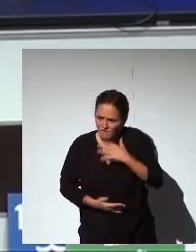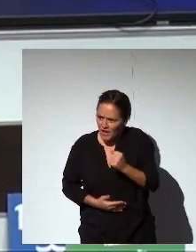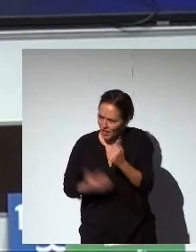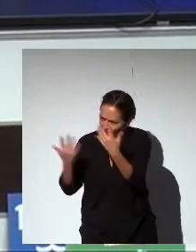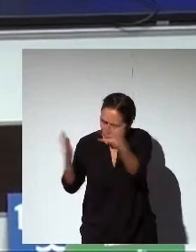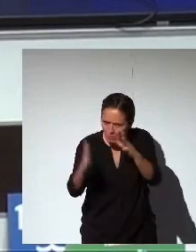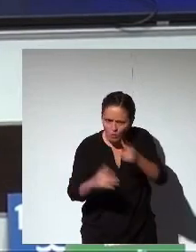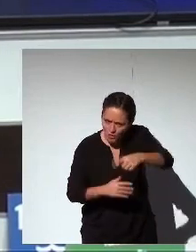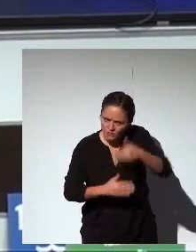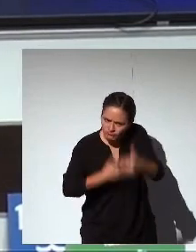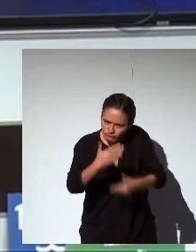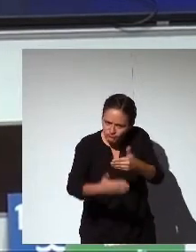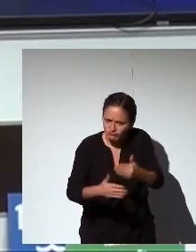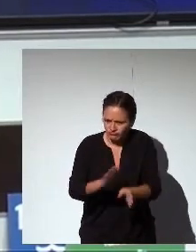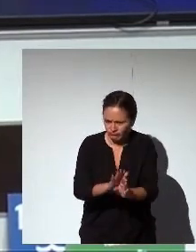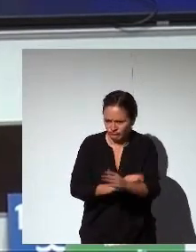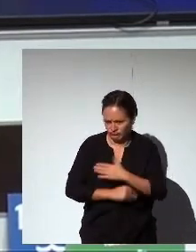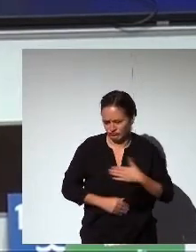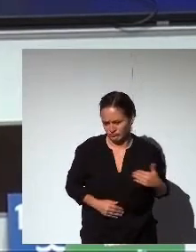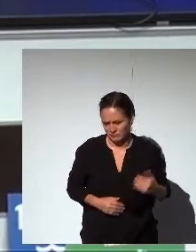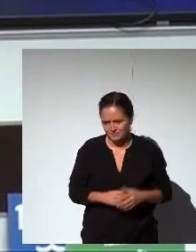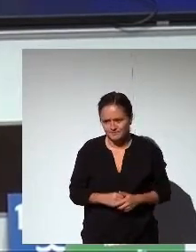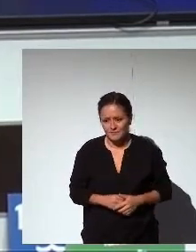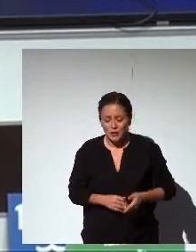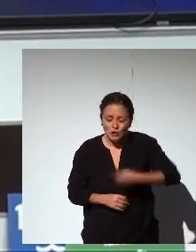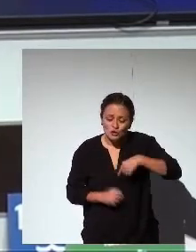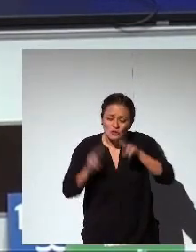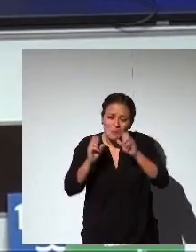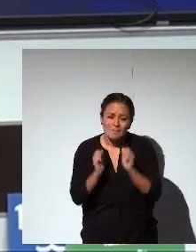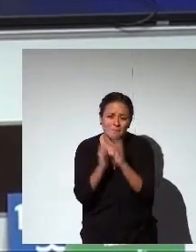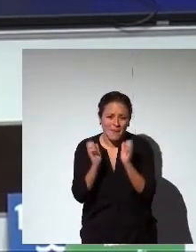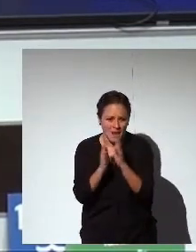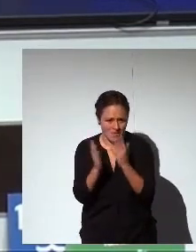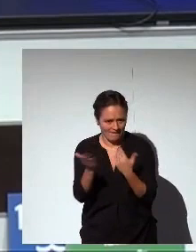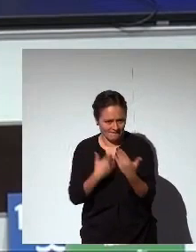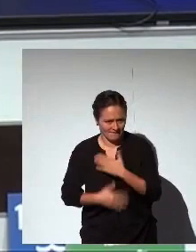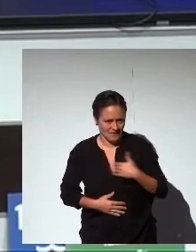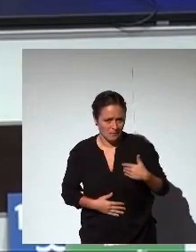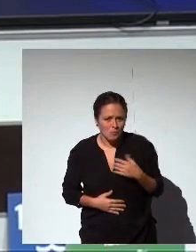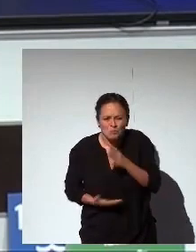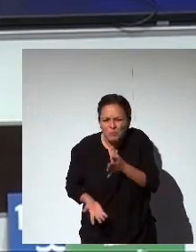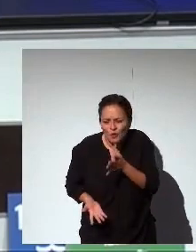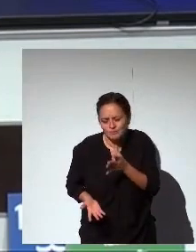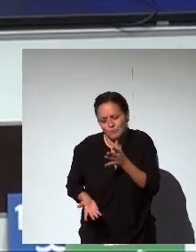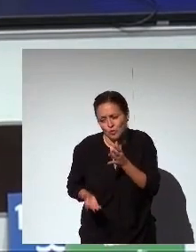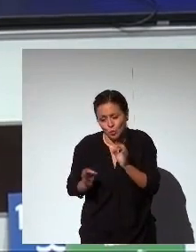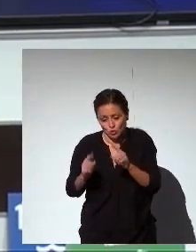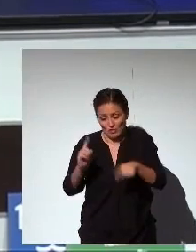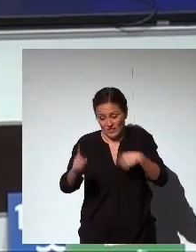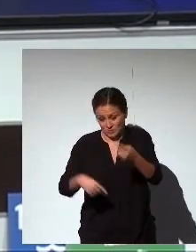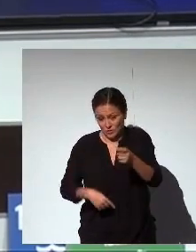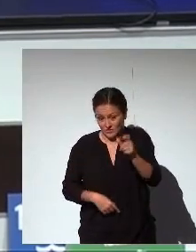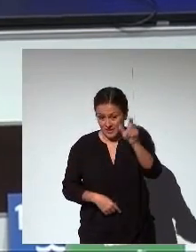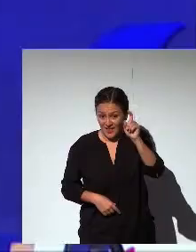avanzando. Queremos hablar de La Palma. ¿Y por qué de La Palma? Ahora vamos a tener la oportunidad, tanto la directora